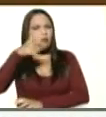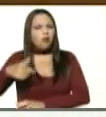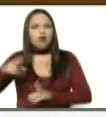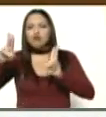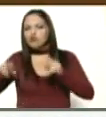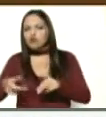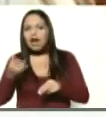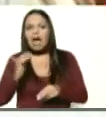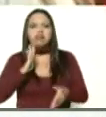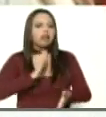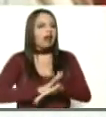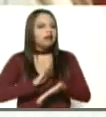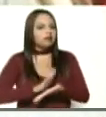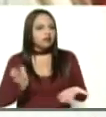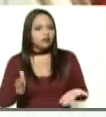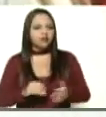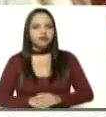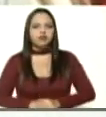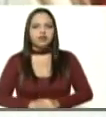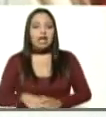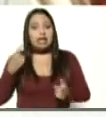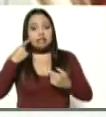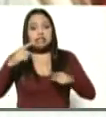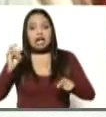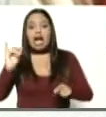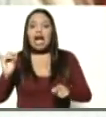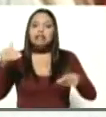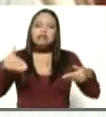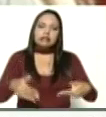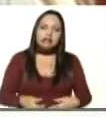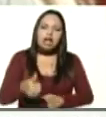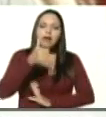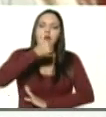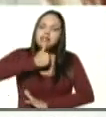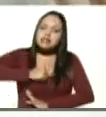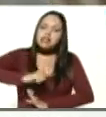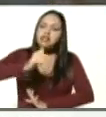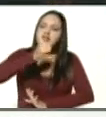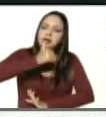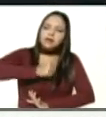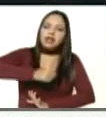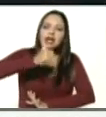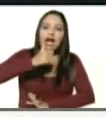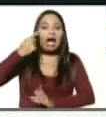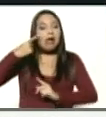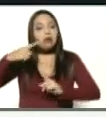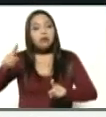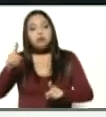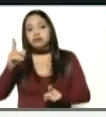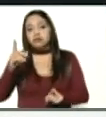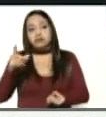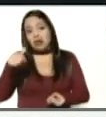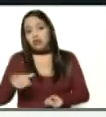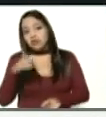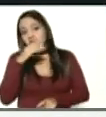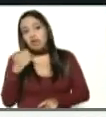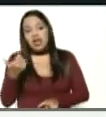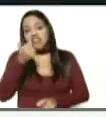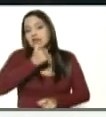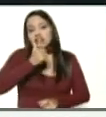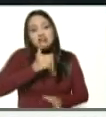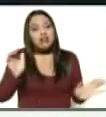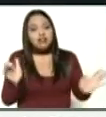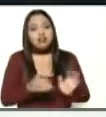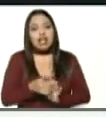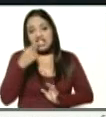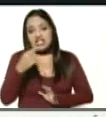tranquilo. Quizás tiene aguante, resistencia, ¿no? Quizás no la tenemos, lo decía nuestro presidente Nicolás Maduro